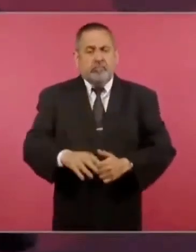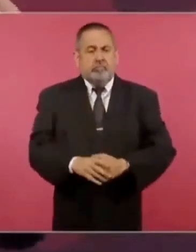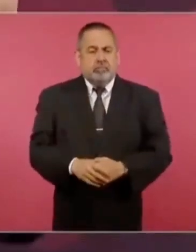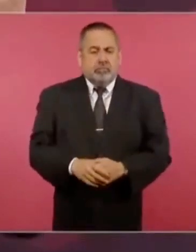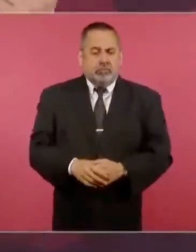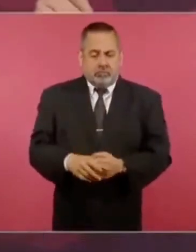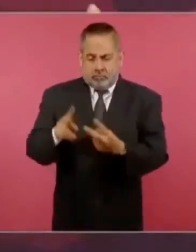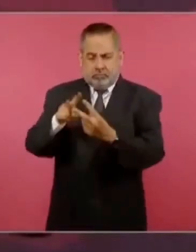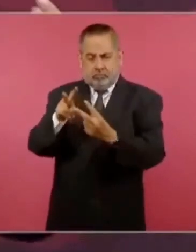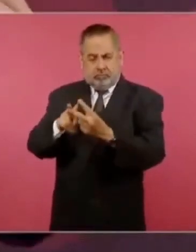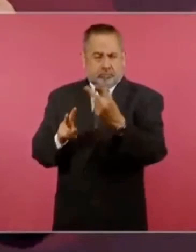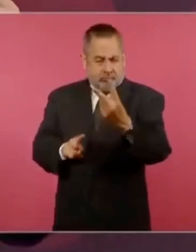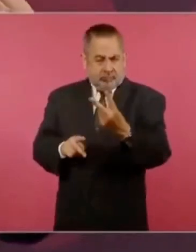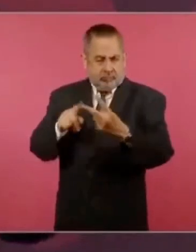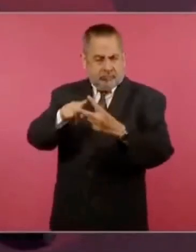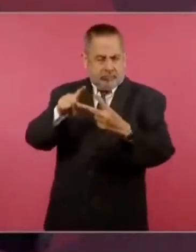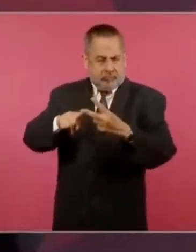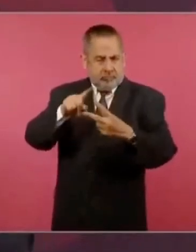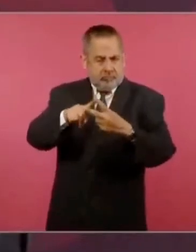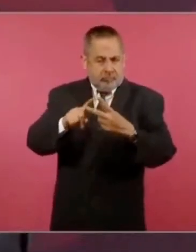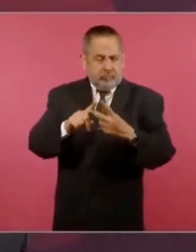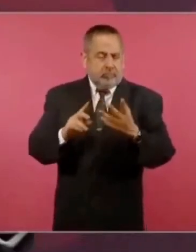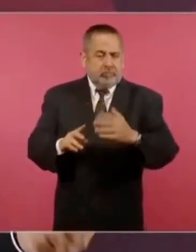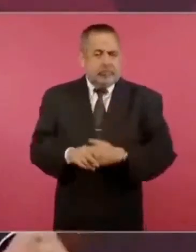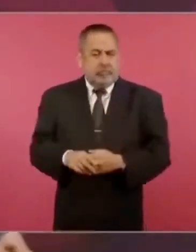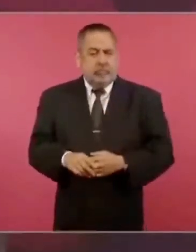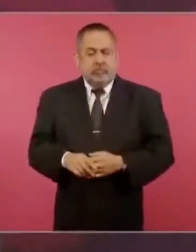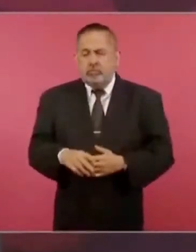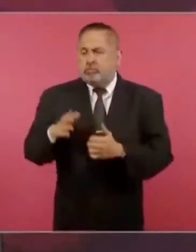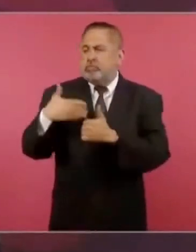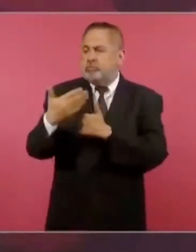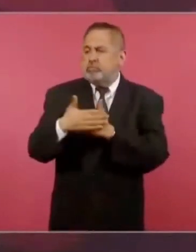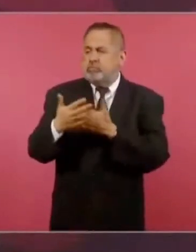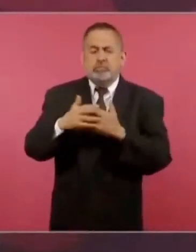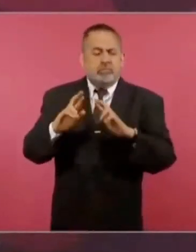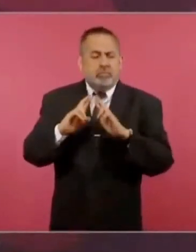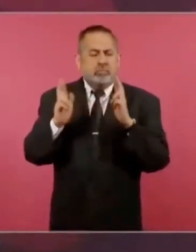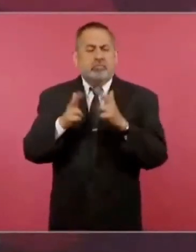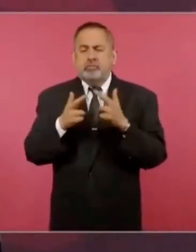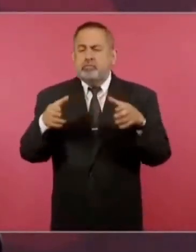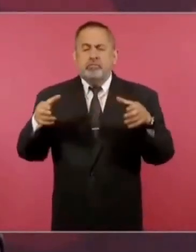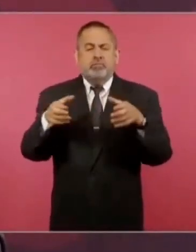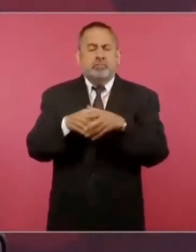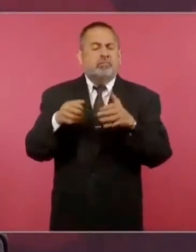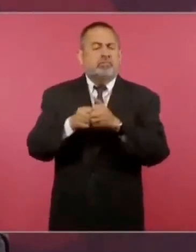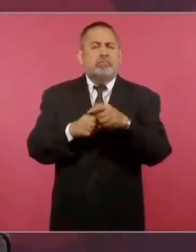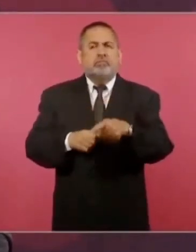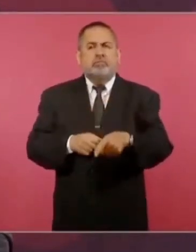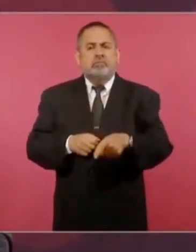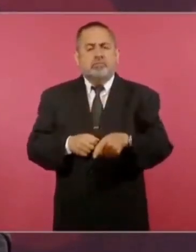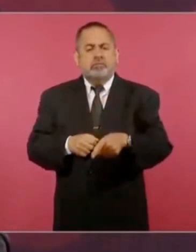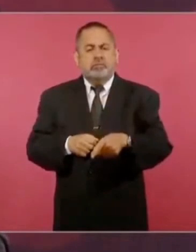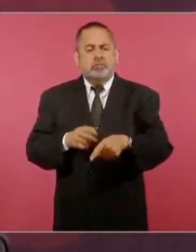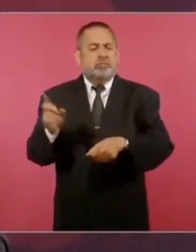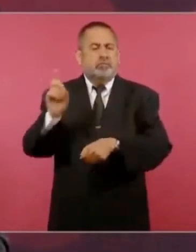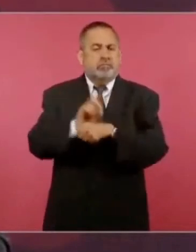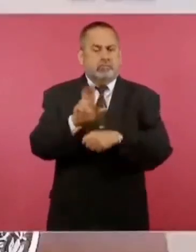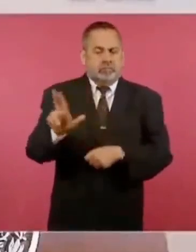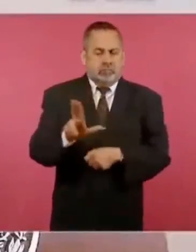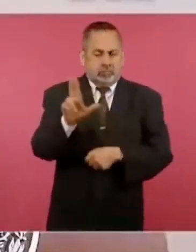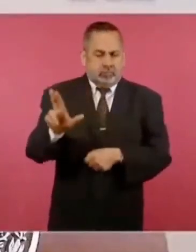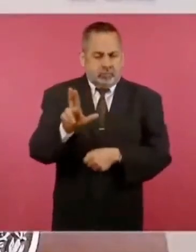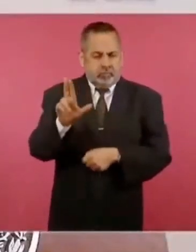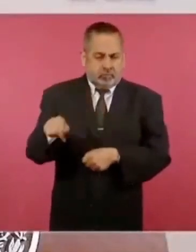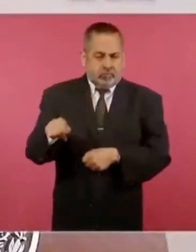Pero son las dos cosas. Vamos a tener una reunión el martes,